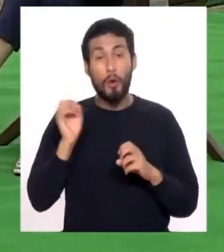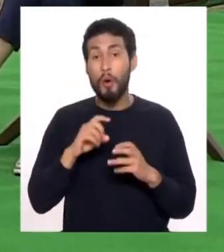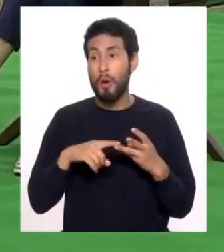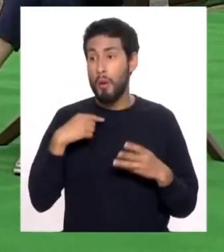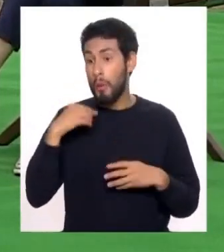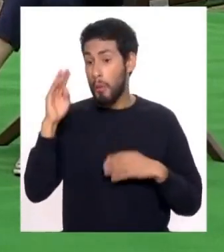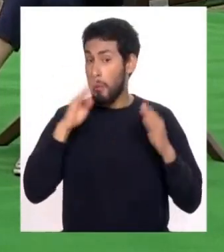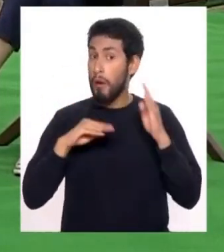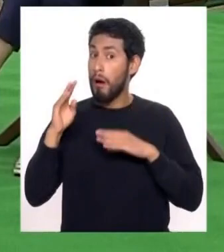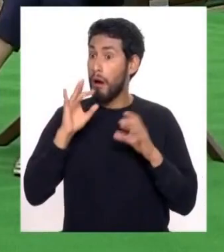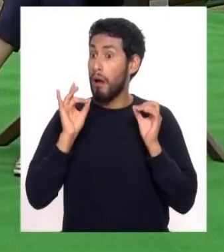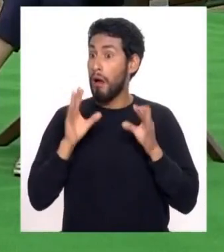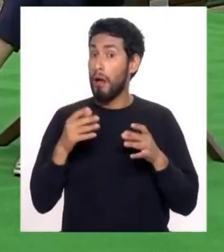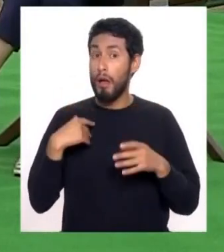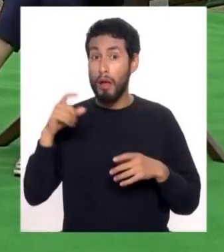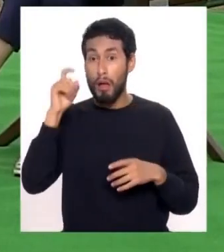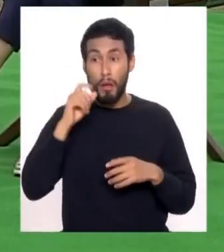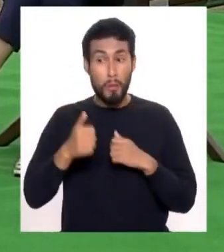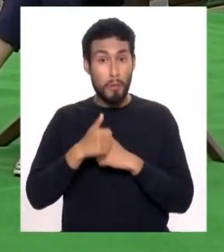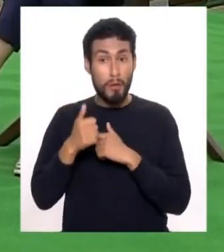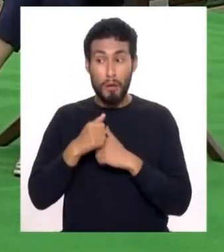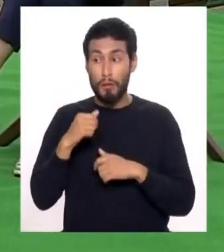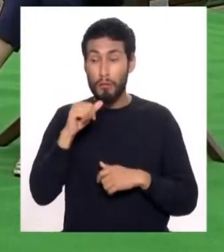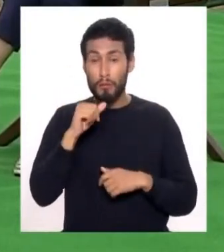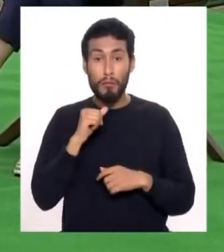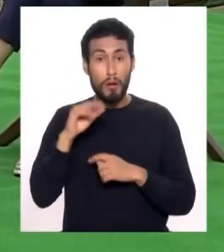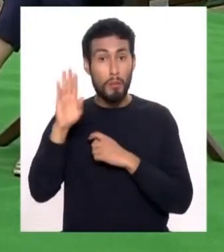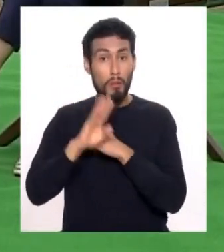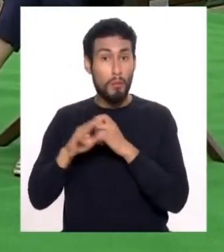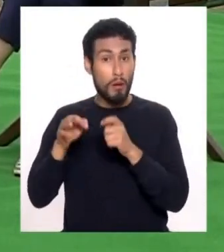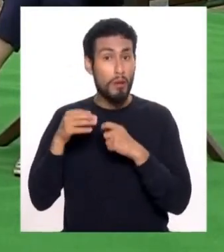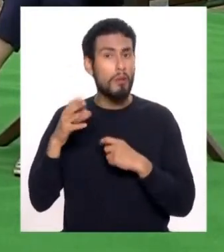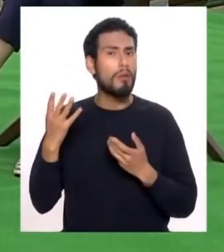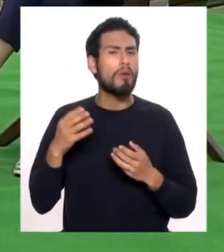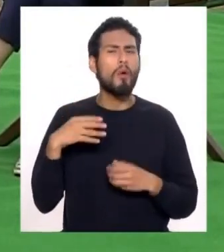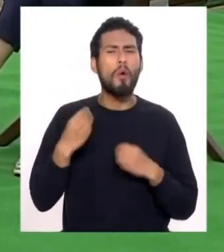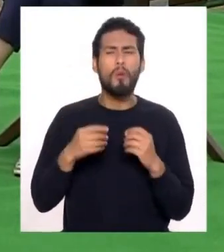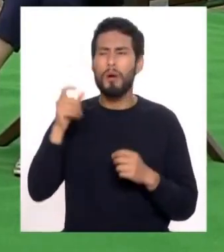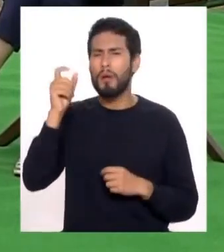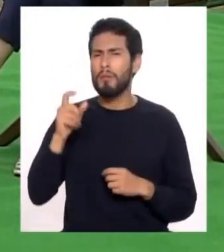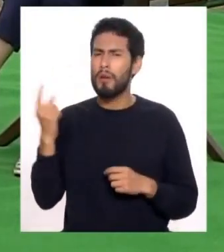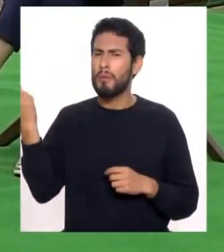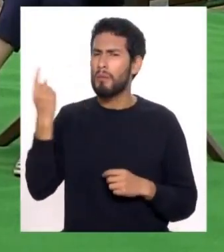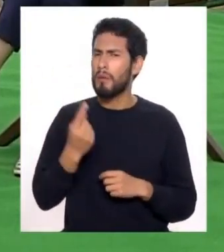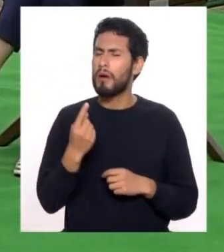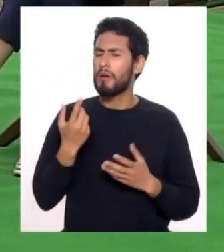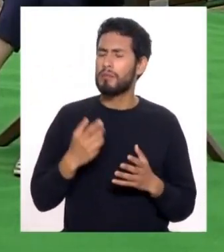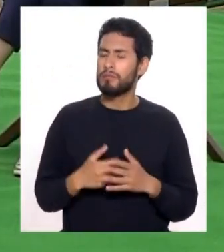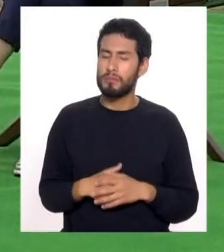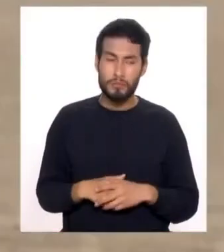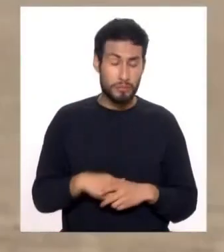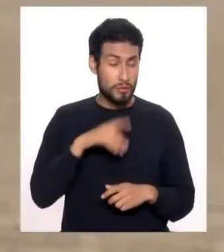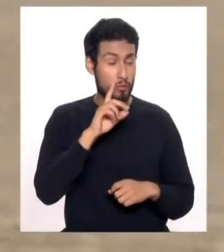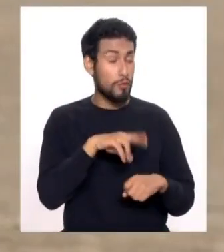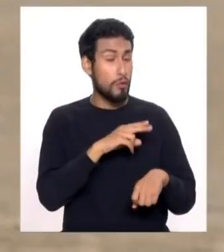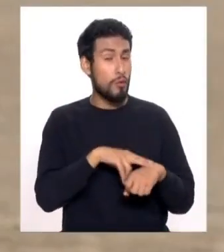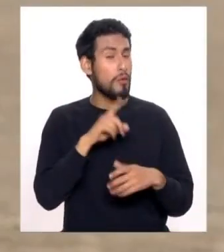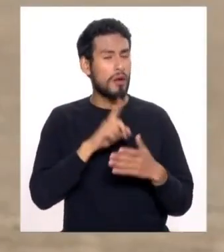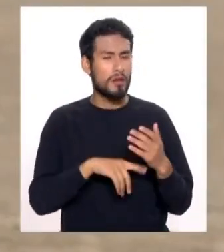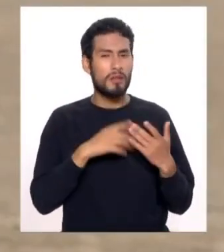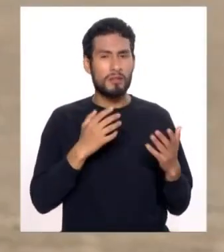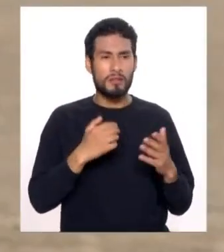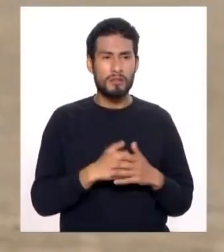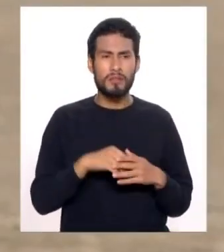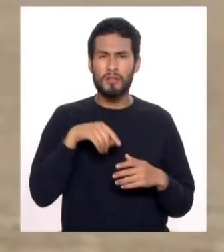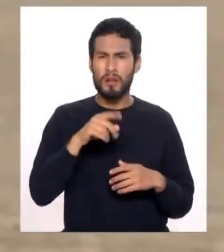preocupación de haber tenido una relación peligrosa sin protección? ¿Cómo es que normalmente viene el paciente a la consulta? Así es, lo más frecuente es encontrar el tema